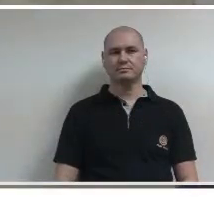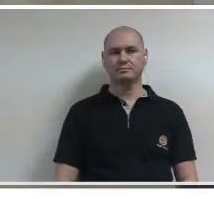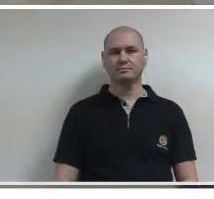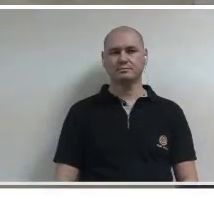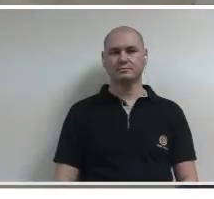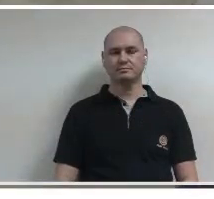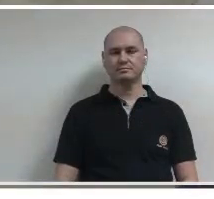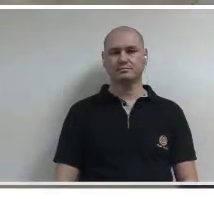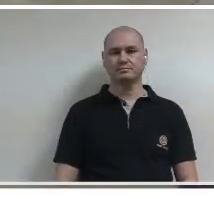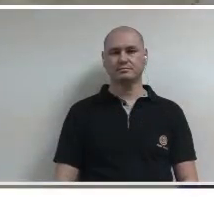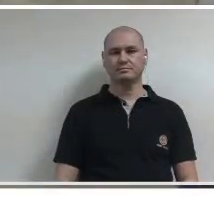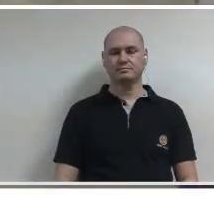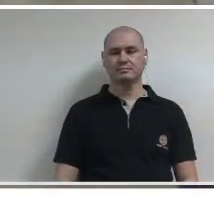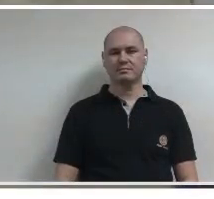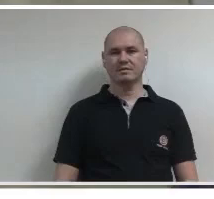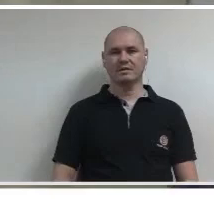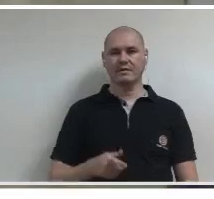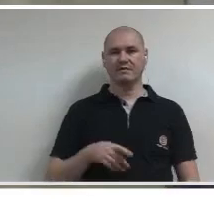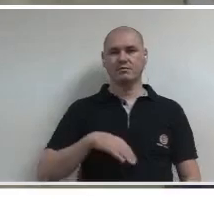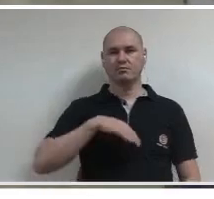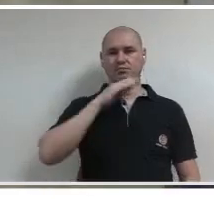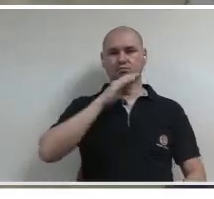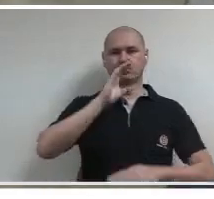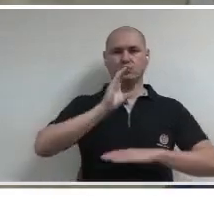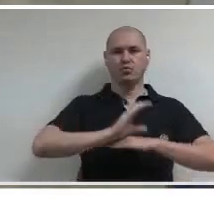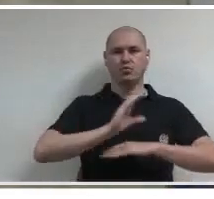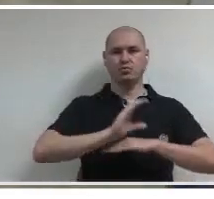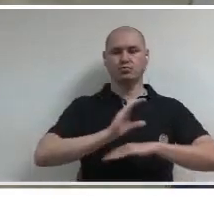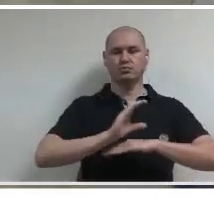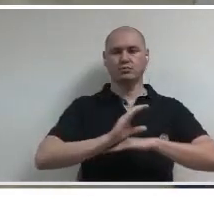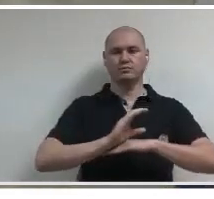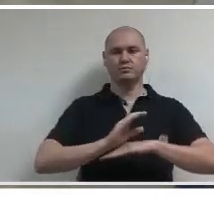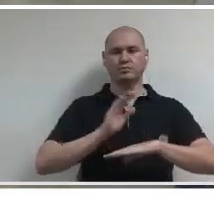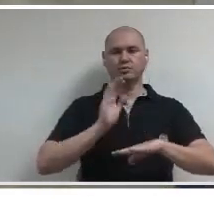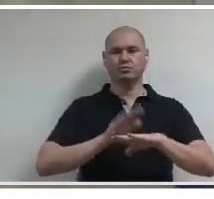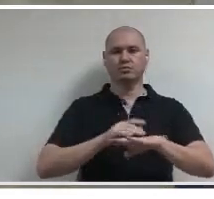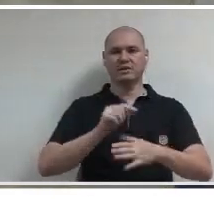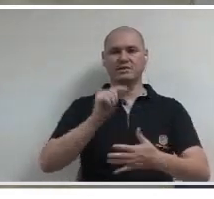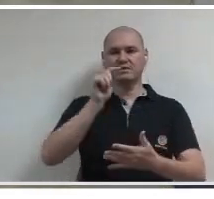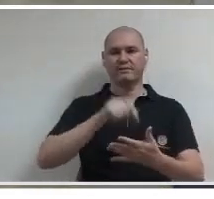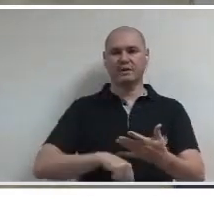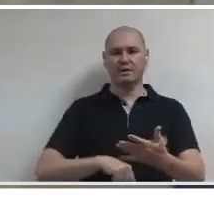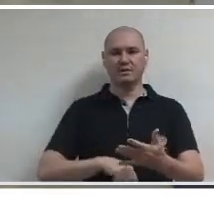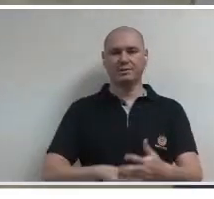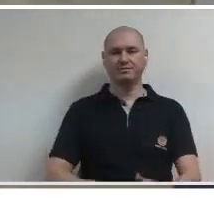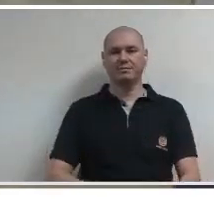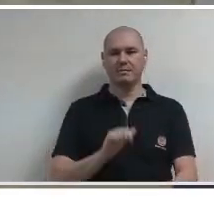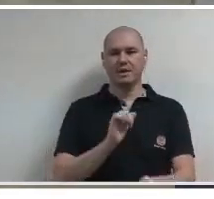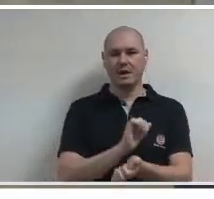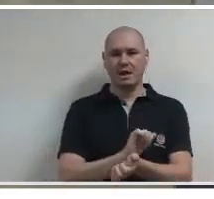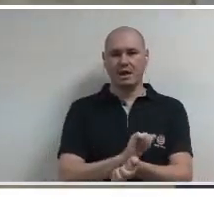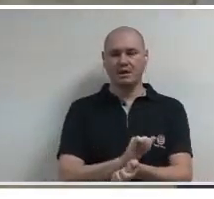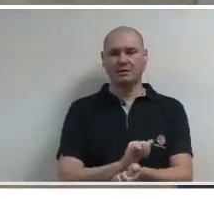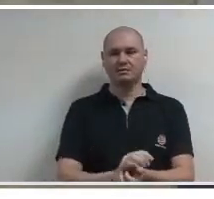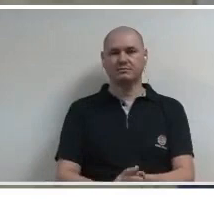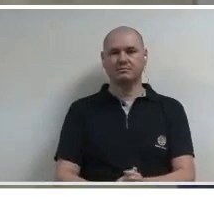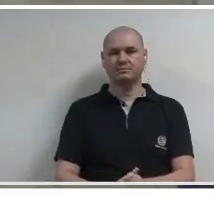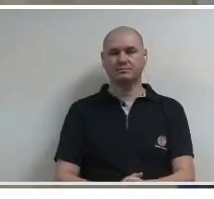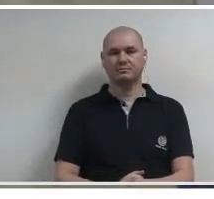Paisamos consejo de la magistratura Huaruca de Coñandé, curso Paisaguaba, índole